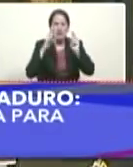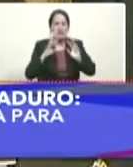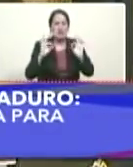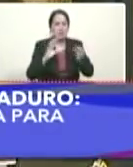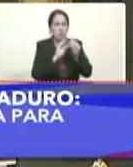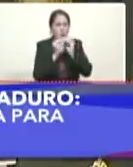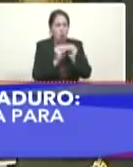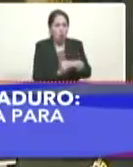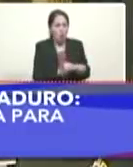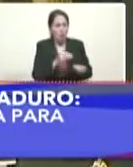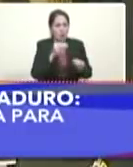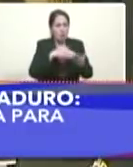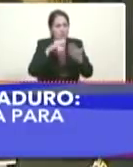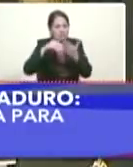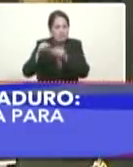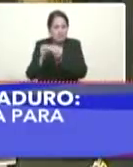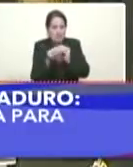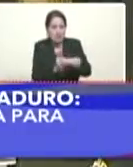existen